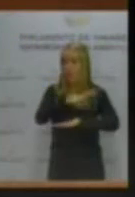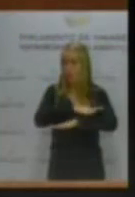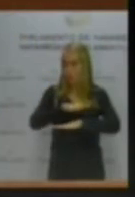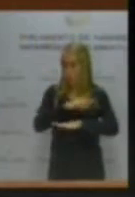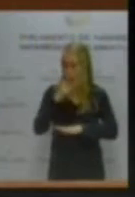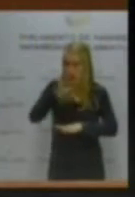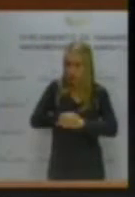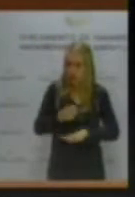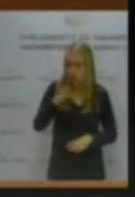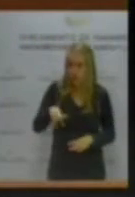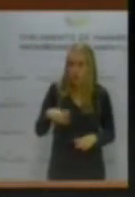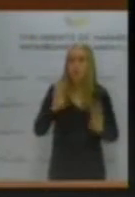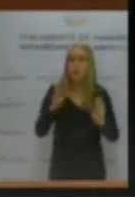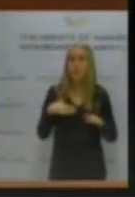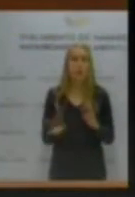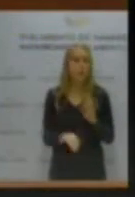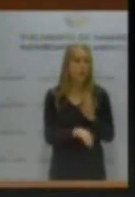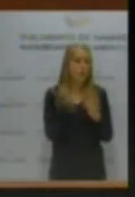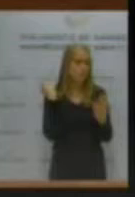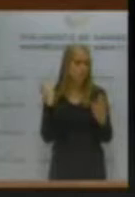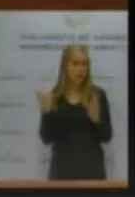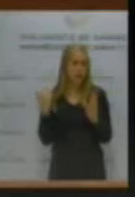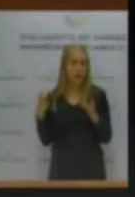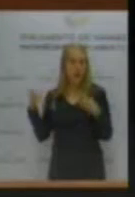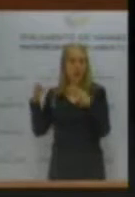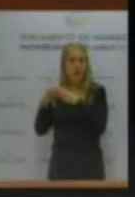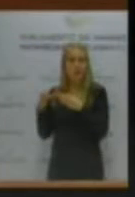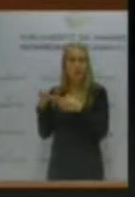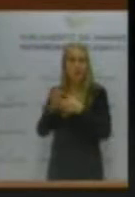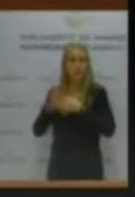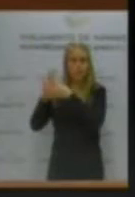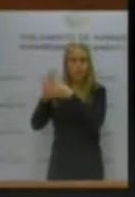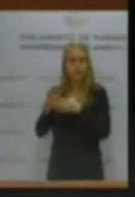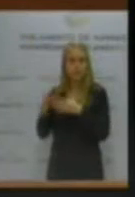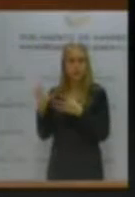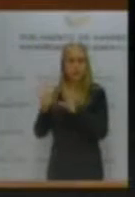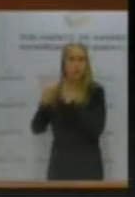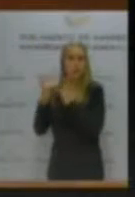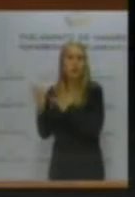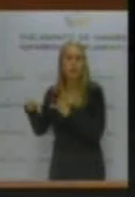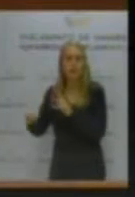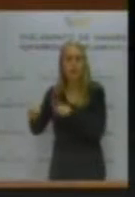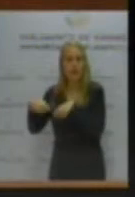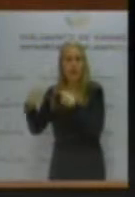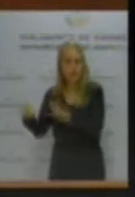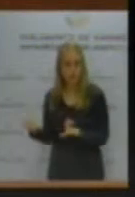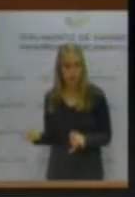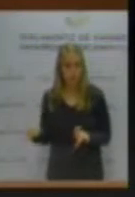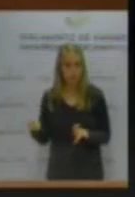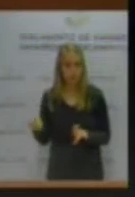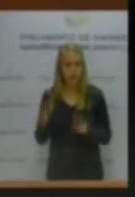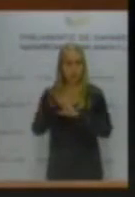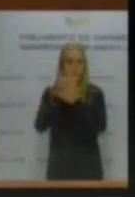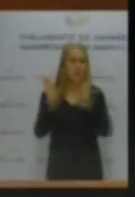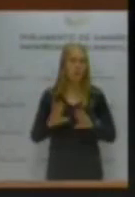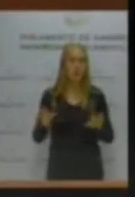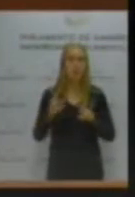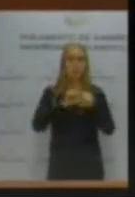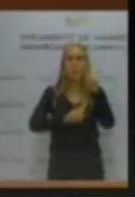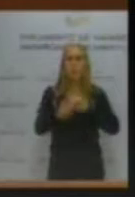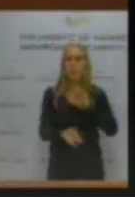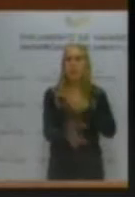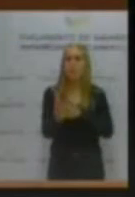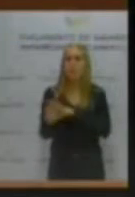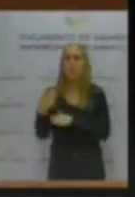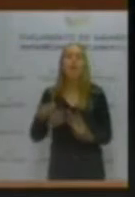sí, eliminamos de un plumazo el consorcio de residuos. En definitiva, están creando un problema cuando lo sencillo sería